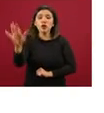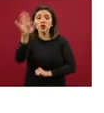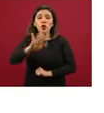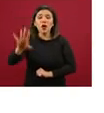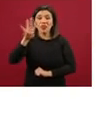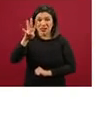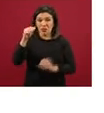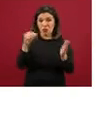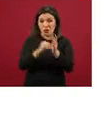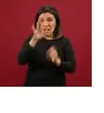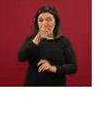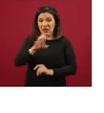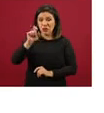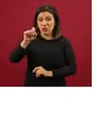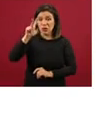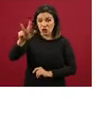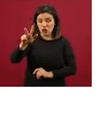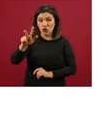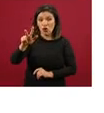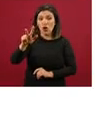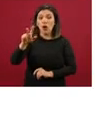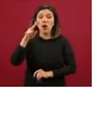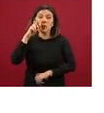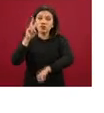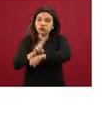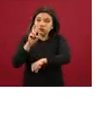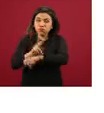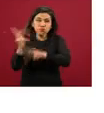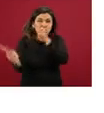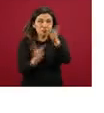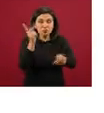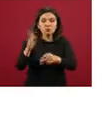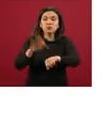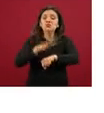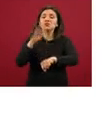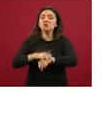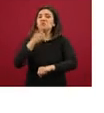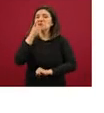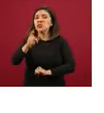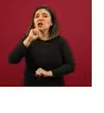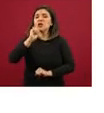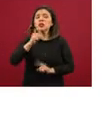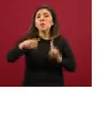los 19,528 supervisores encuestados calificó de manera